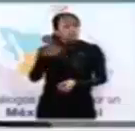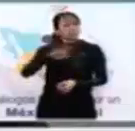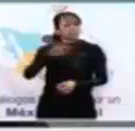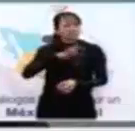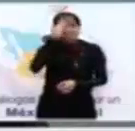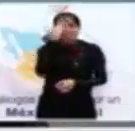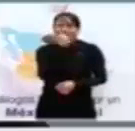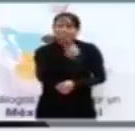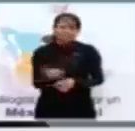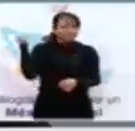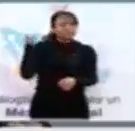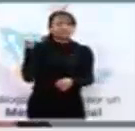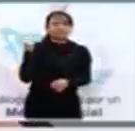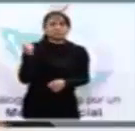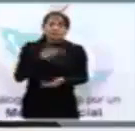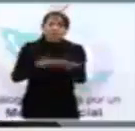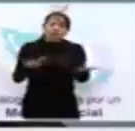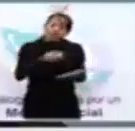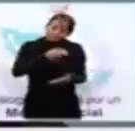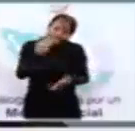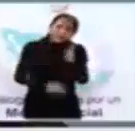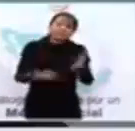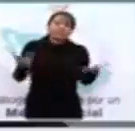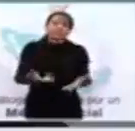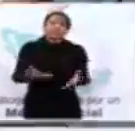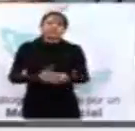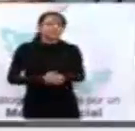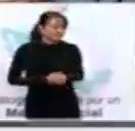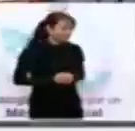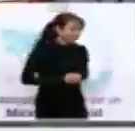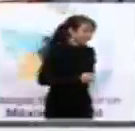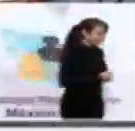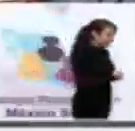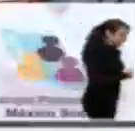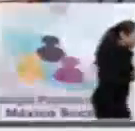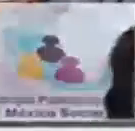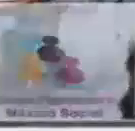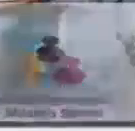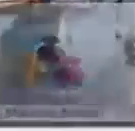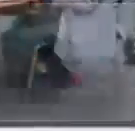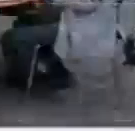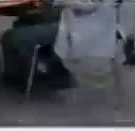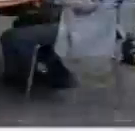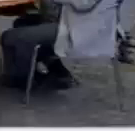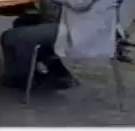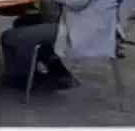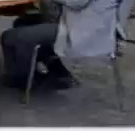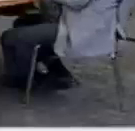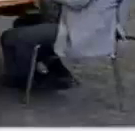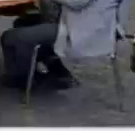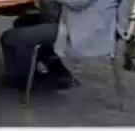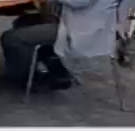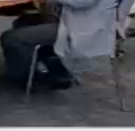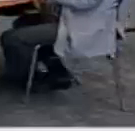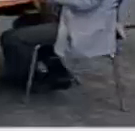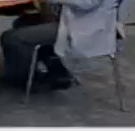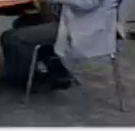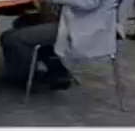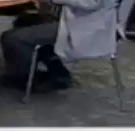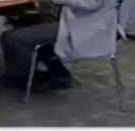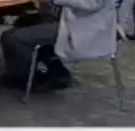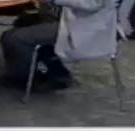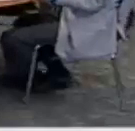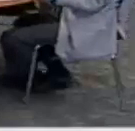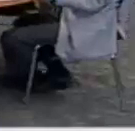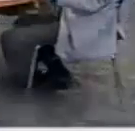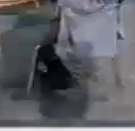Gracias, Rafael Echeverri. Y bueno, Gonzalo Hernández Licona tiene un comentario también al respecto. Me parece fenomenal lo que dice